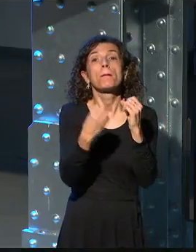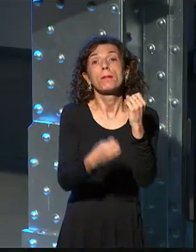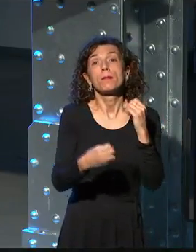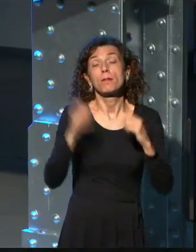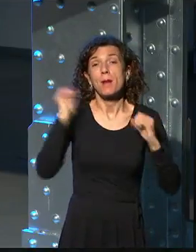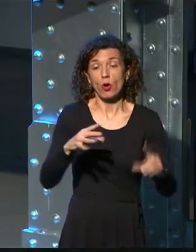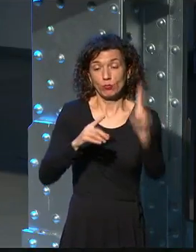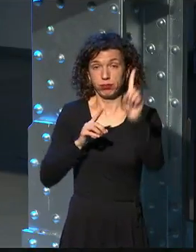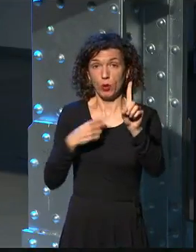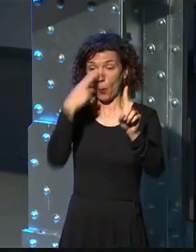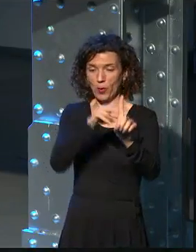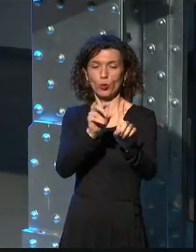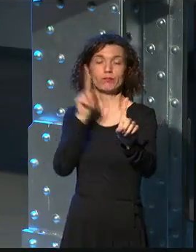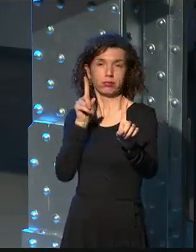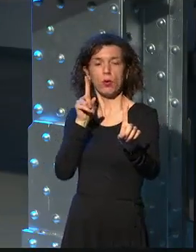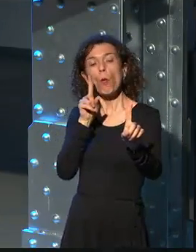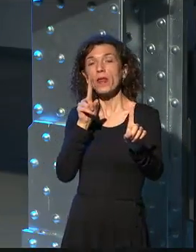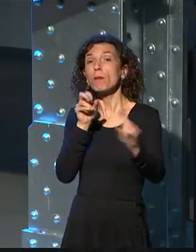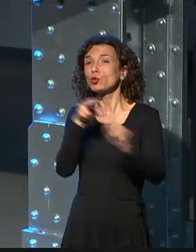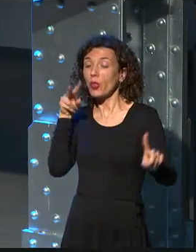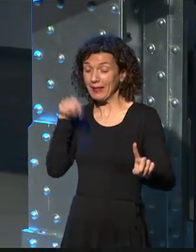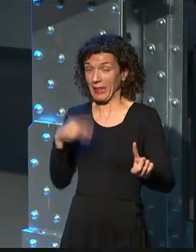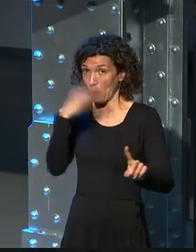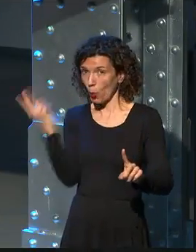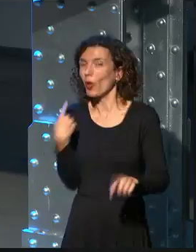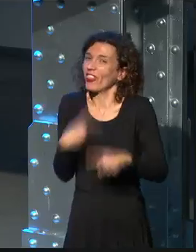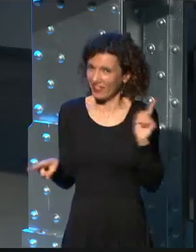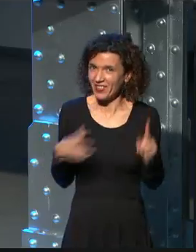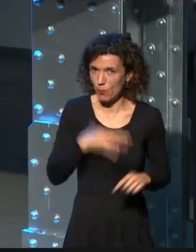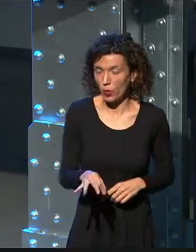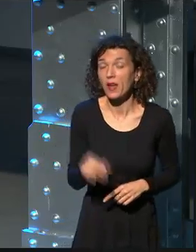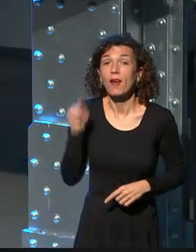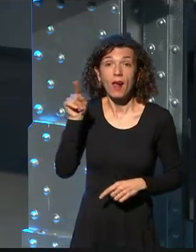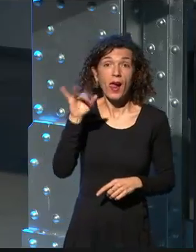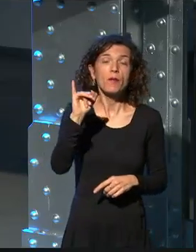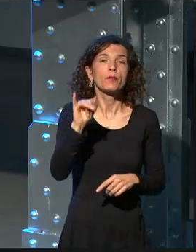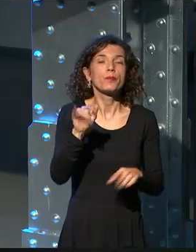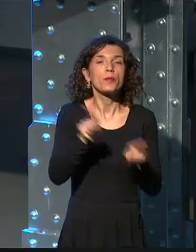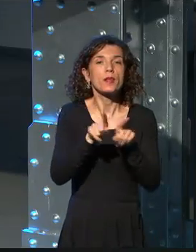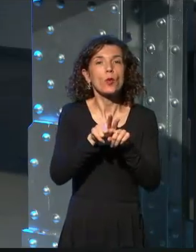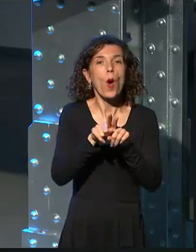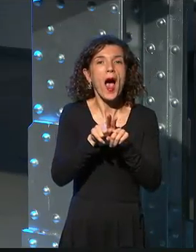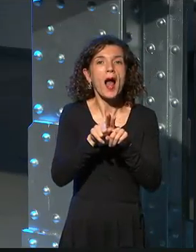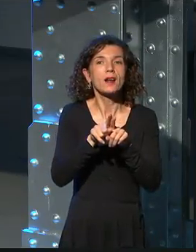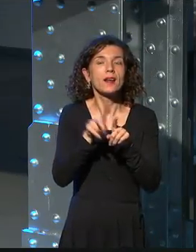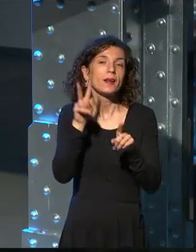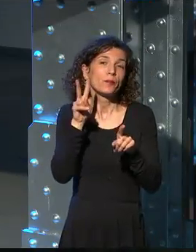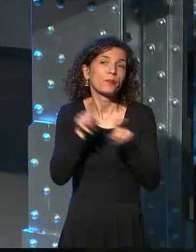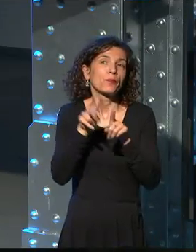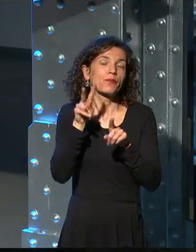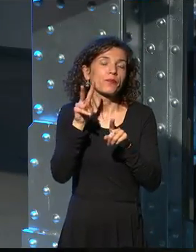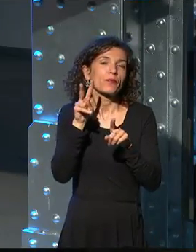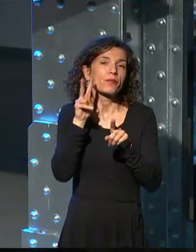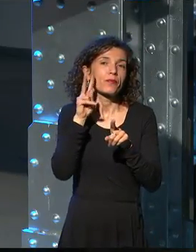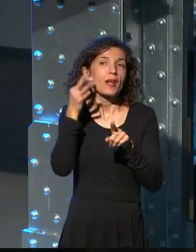quizás su perspectiva sería muy diferente. Tengo aquí un par de ilusiones